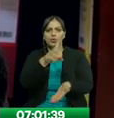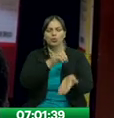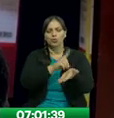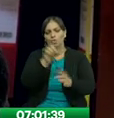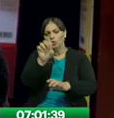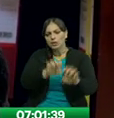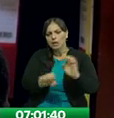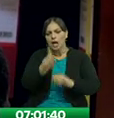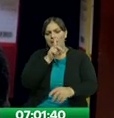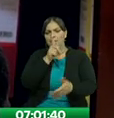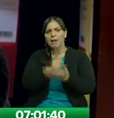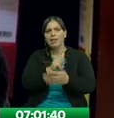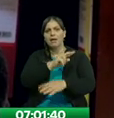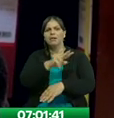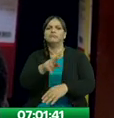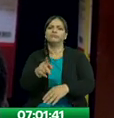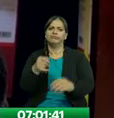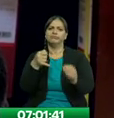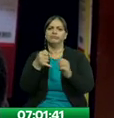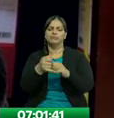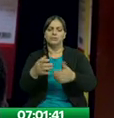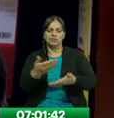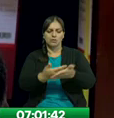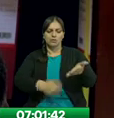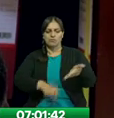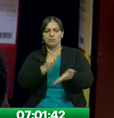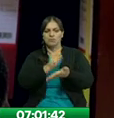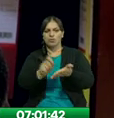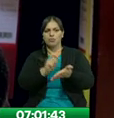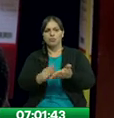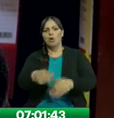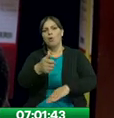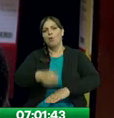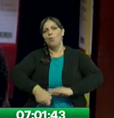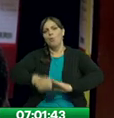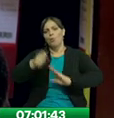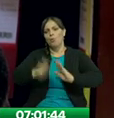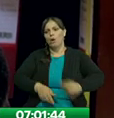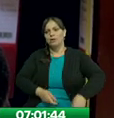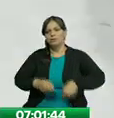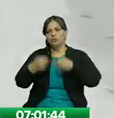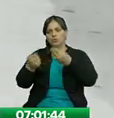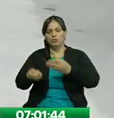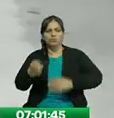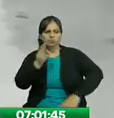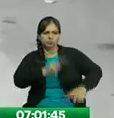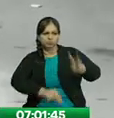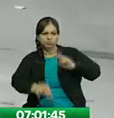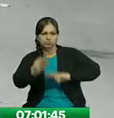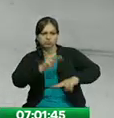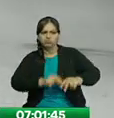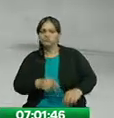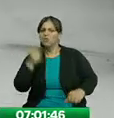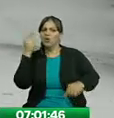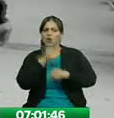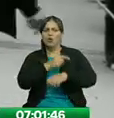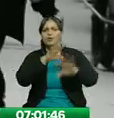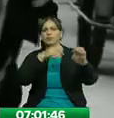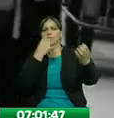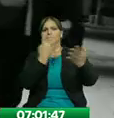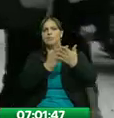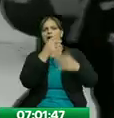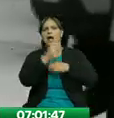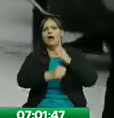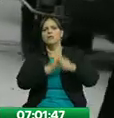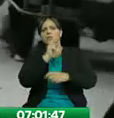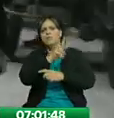una sentencia de 22 años de privación de la libertad en contra del procesado. El hecho habría ocurrido en la parroquia José Luis Tamayo